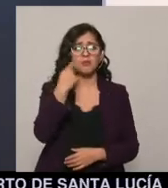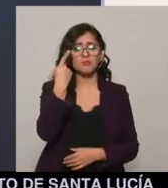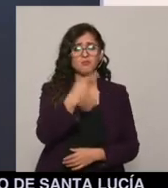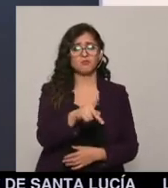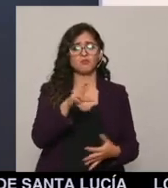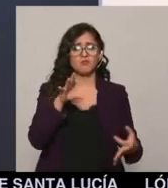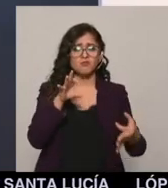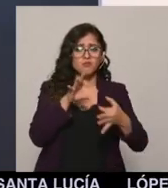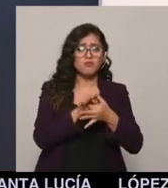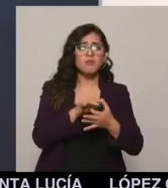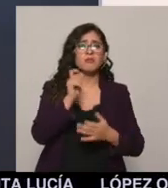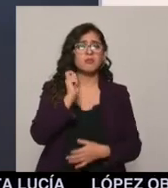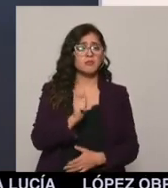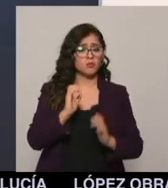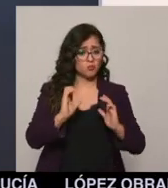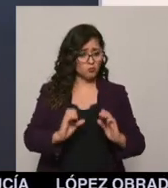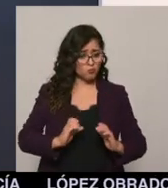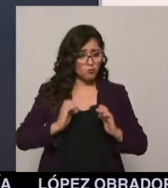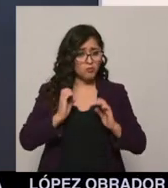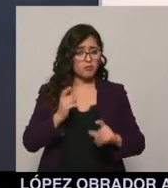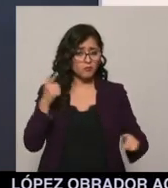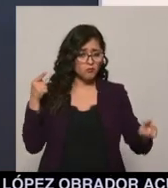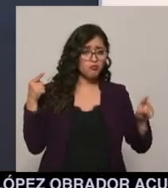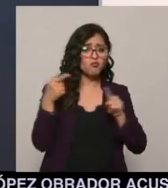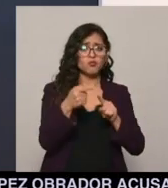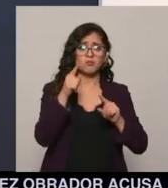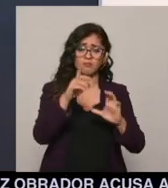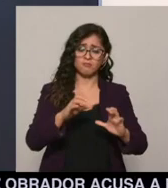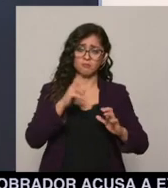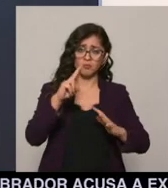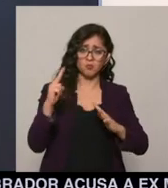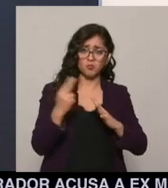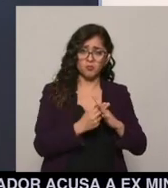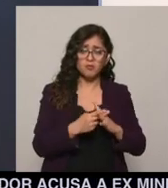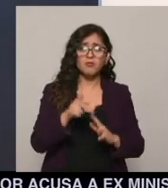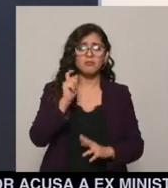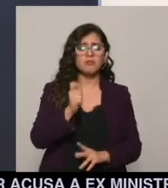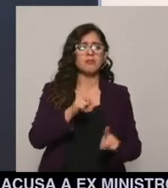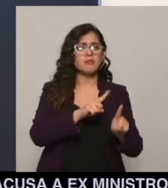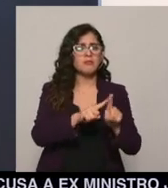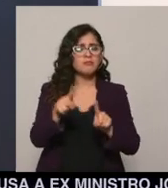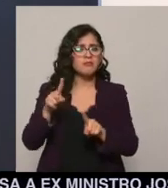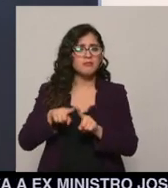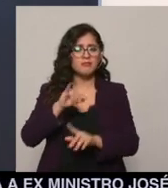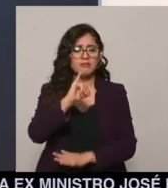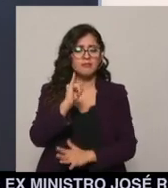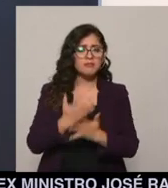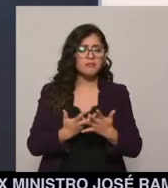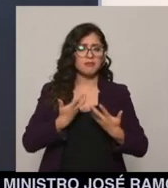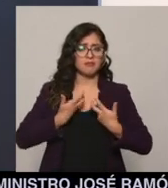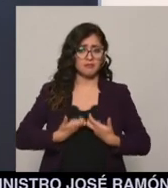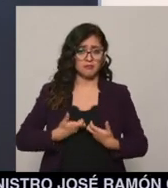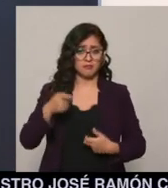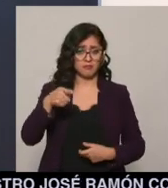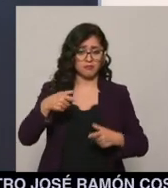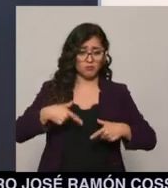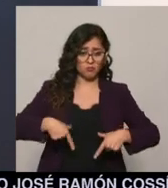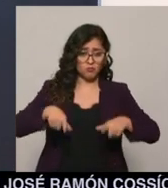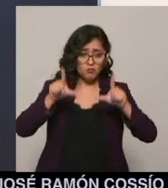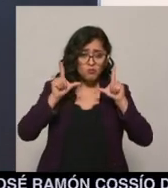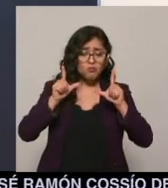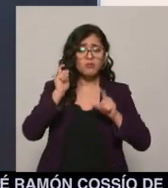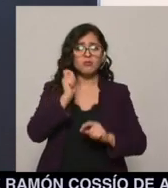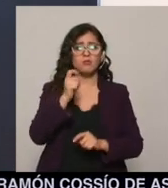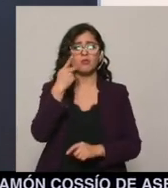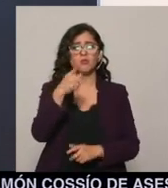personales también ha recibido amenazas directas de muerte con imágenes escalofriantes. Ella subió a su red social de